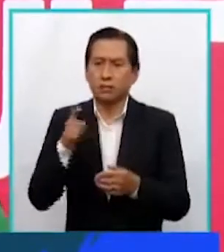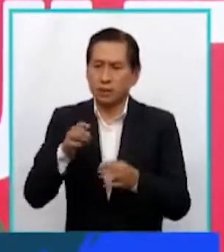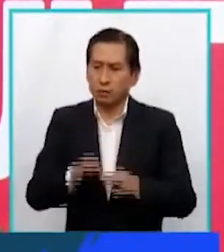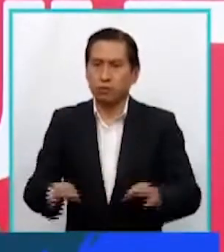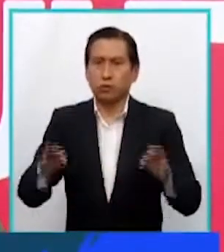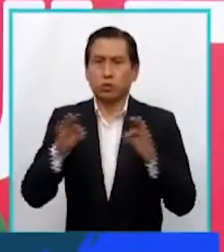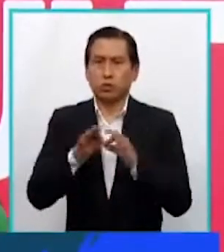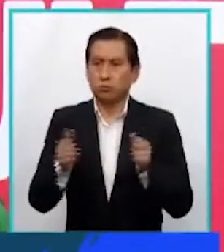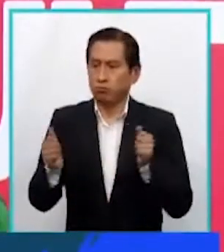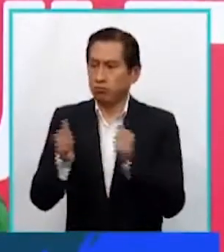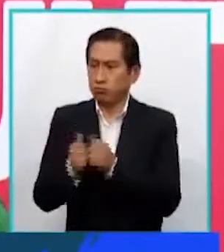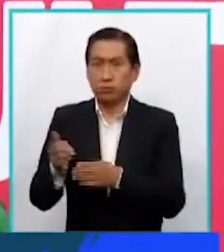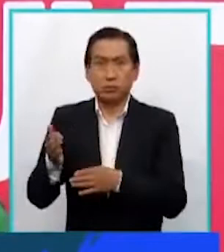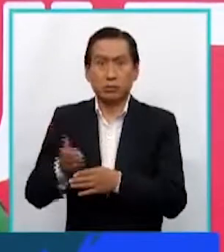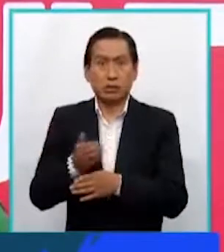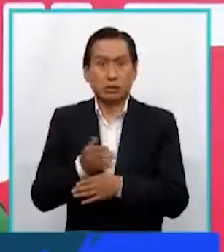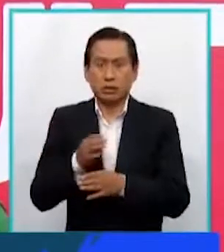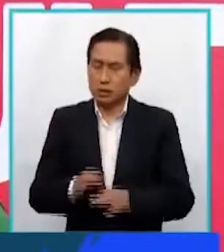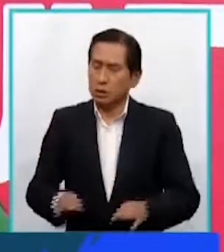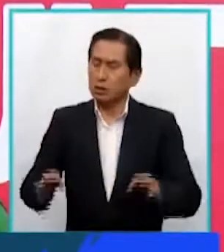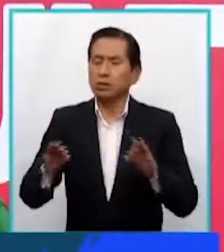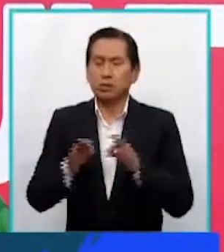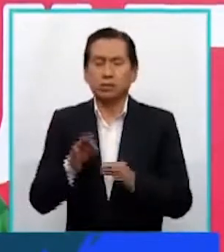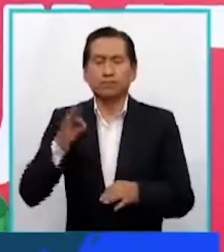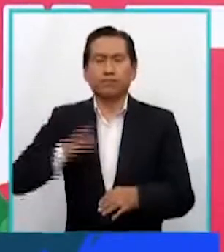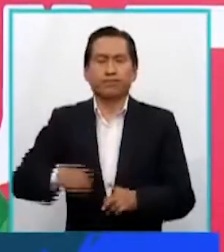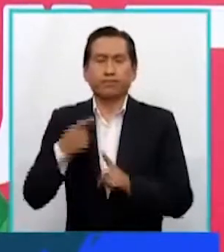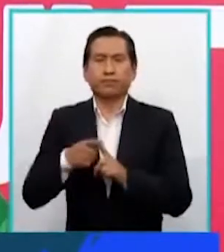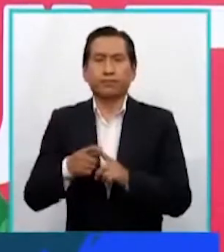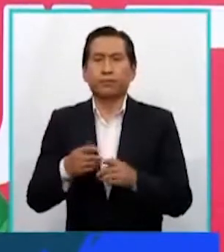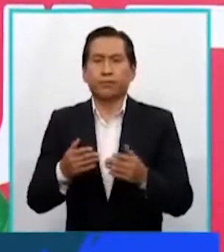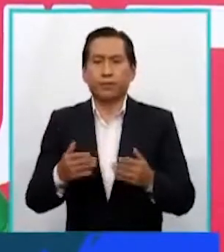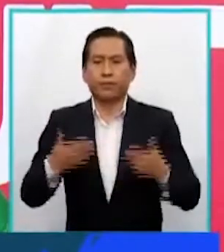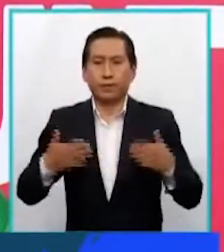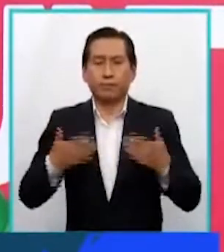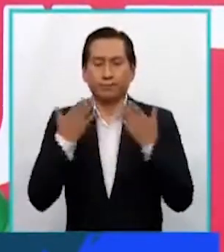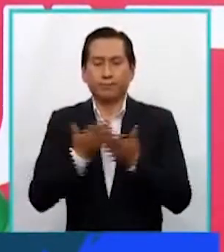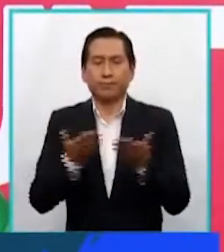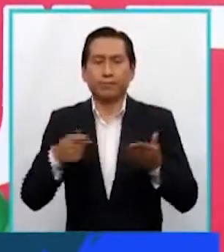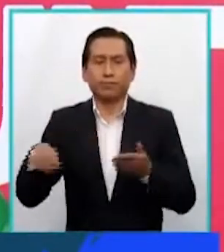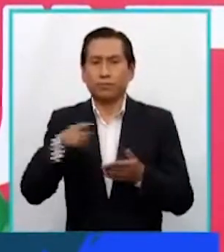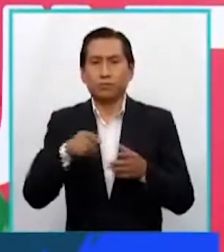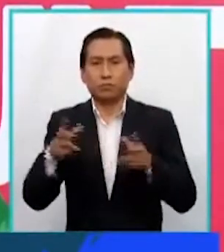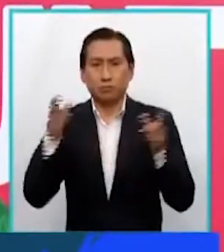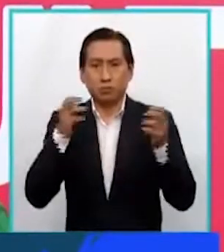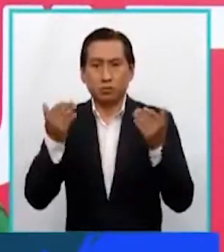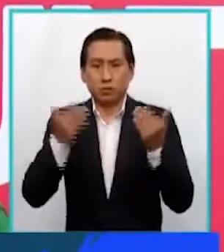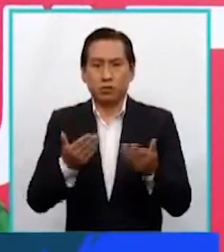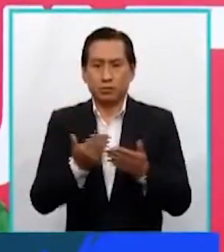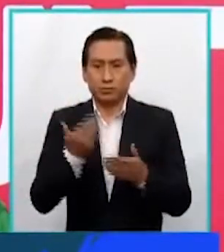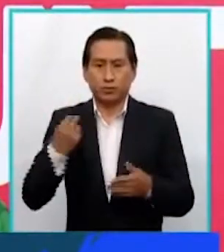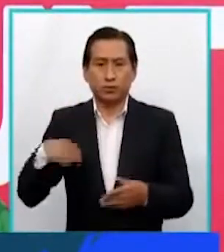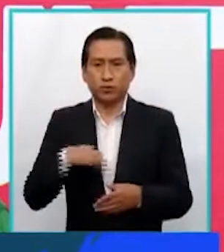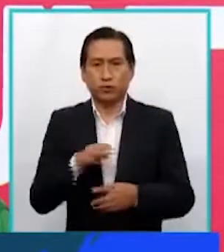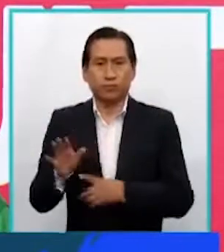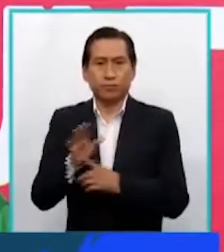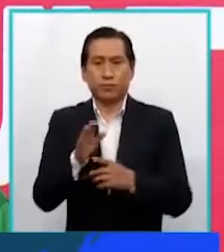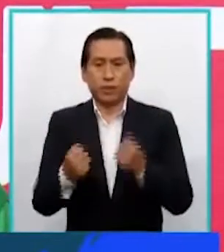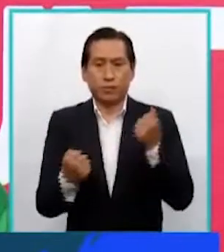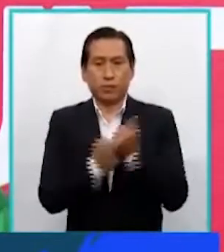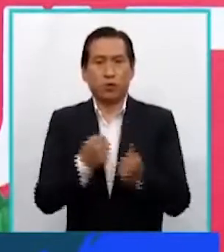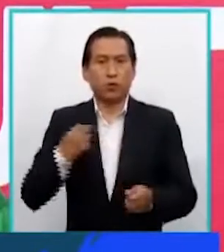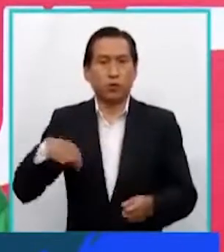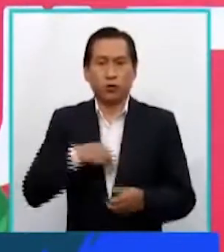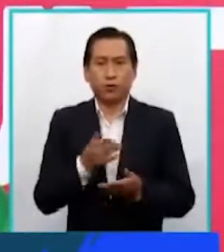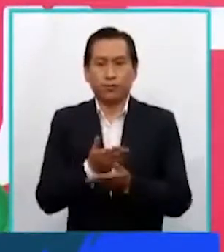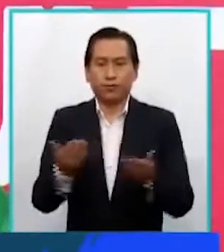estamos dando de poco en poco están sirviendo y pues felices y agradecidos a toda la gente que ha escuchado este último tiempo a Landino y que nos da su apoyo.